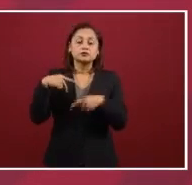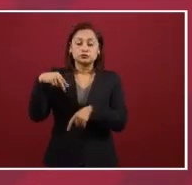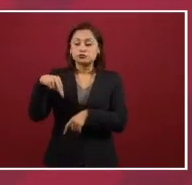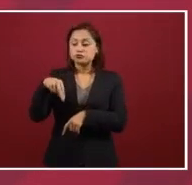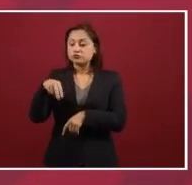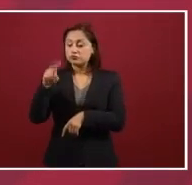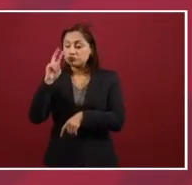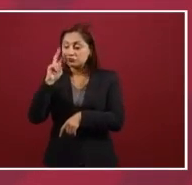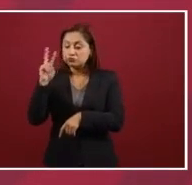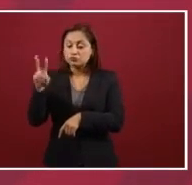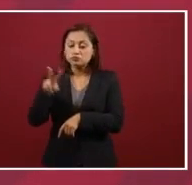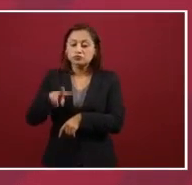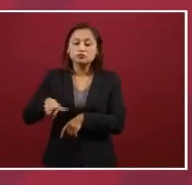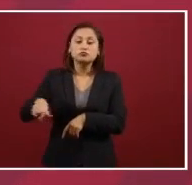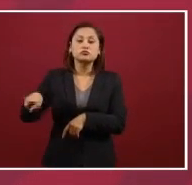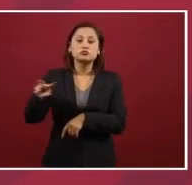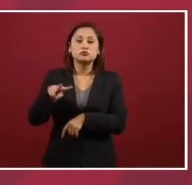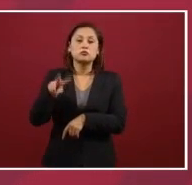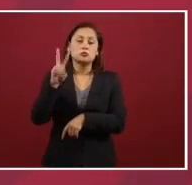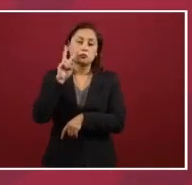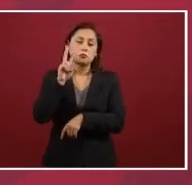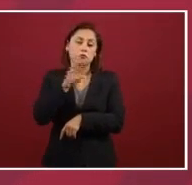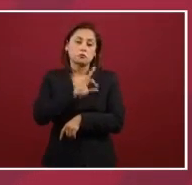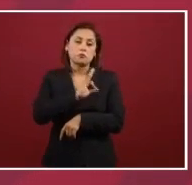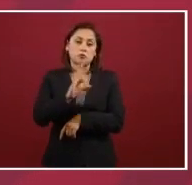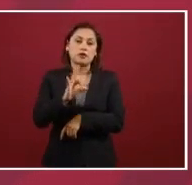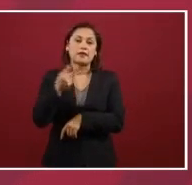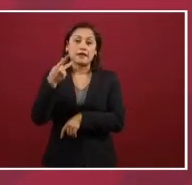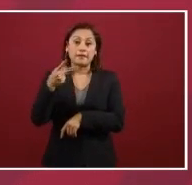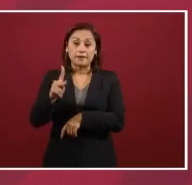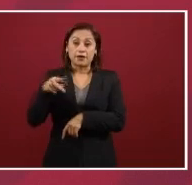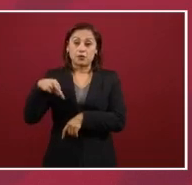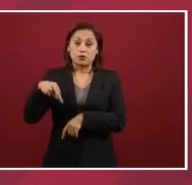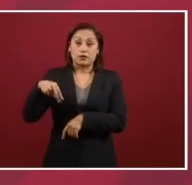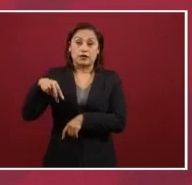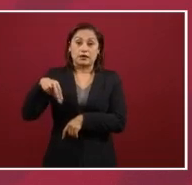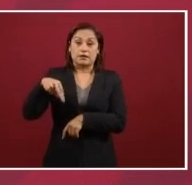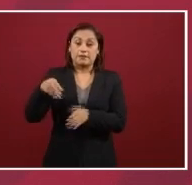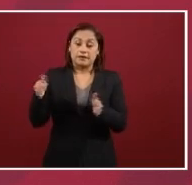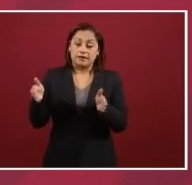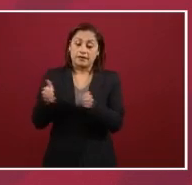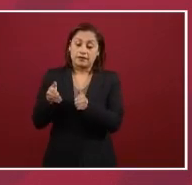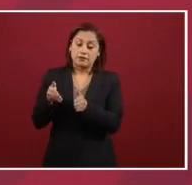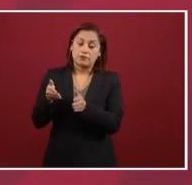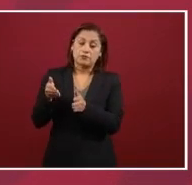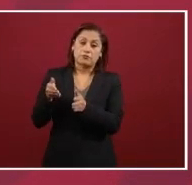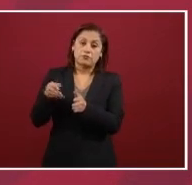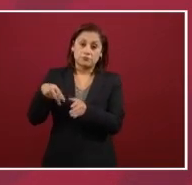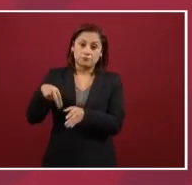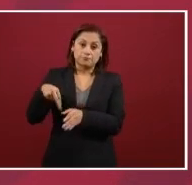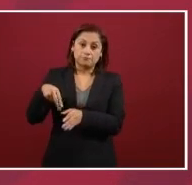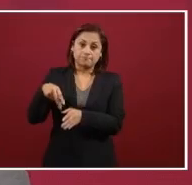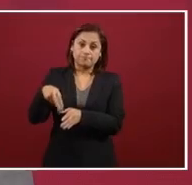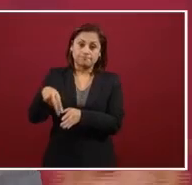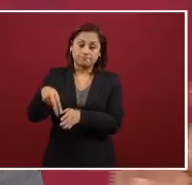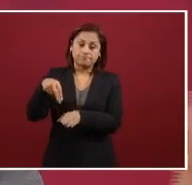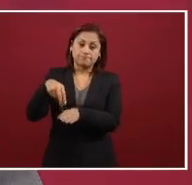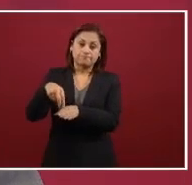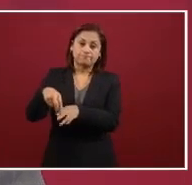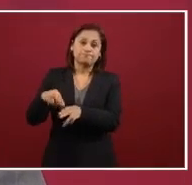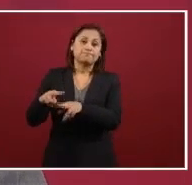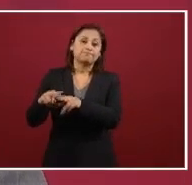pisos, pero caminando por en medio, por esa alfombra,